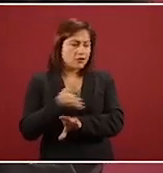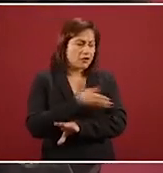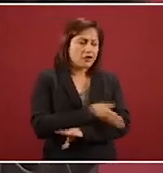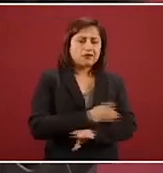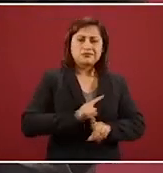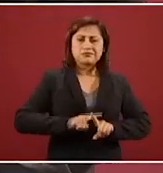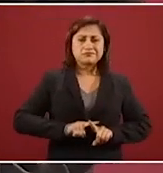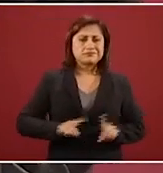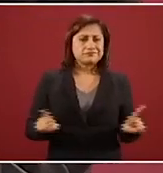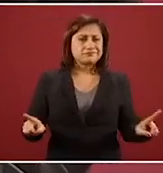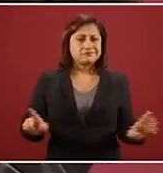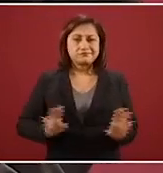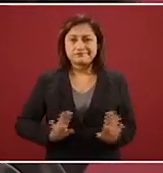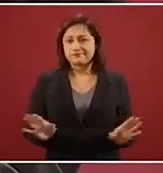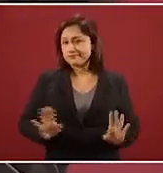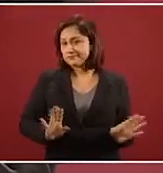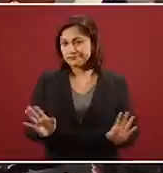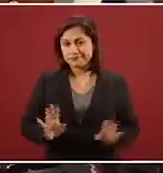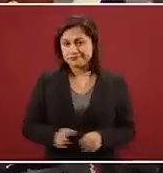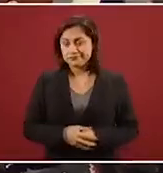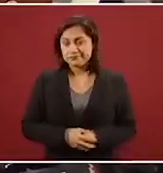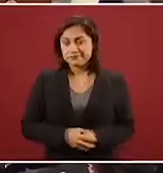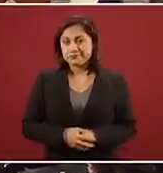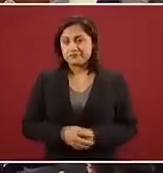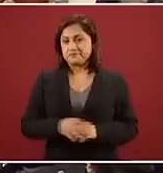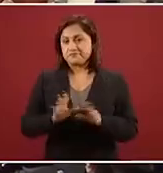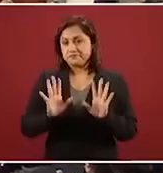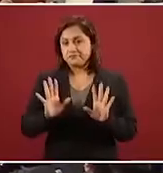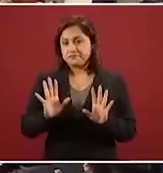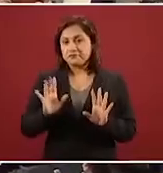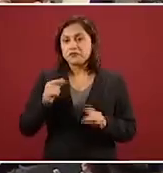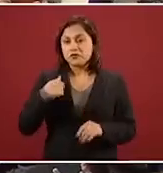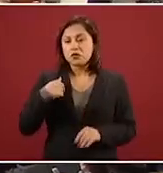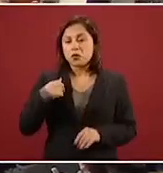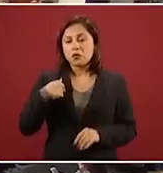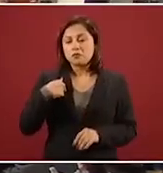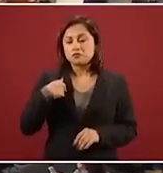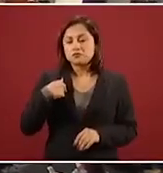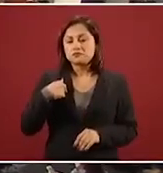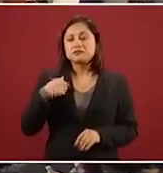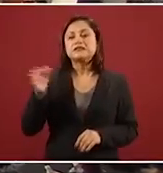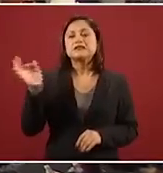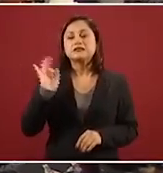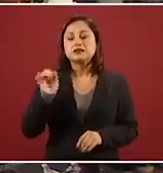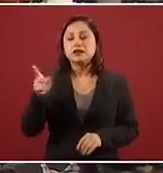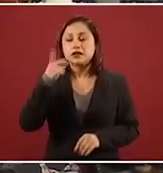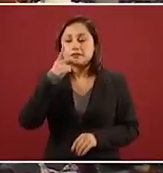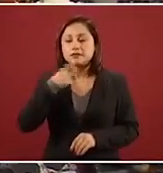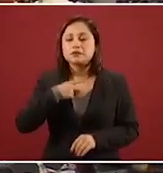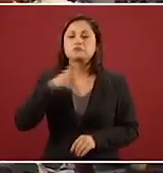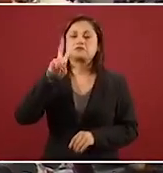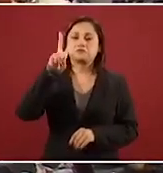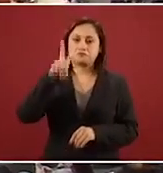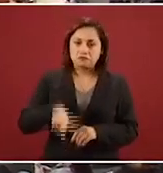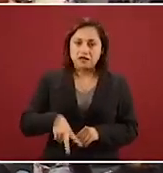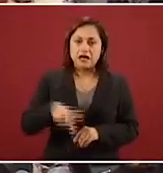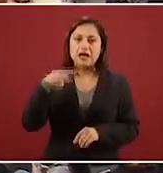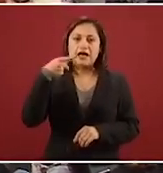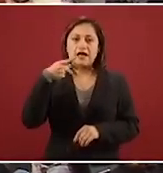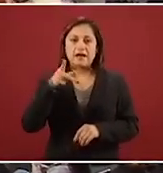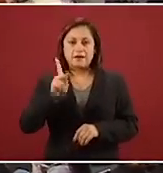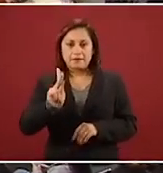No dudo que se estén llevando a cabo estas cosas, pero no es lo